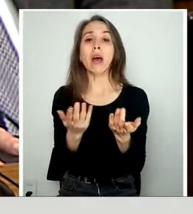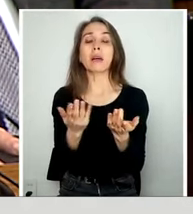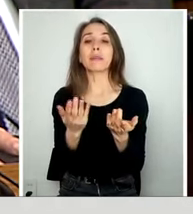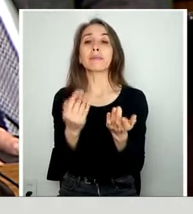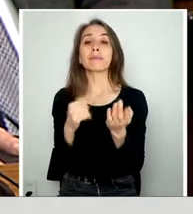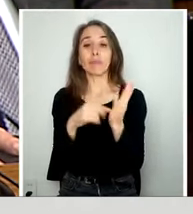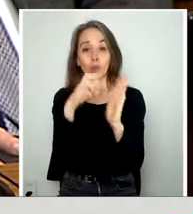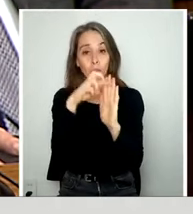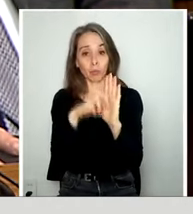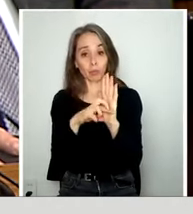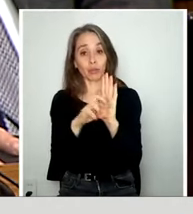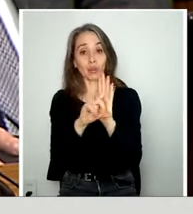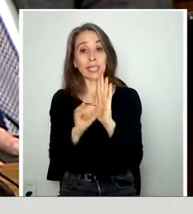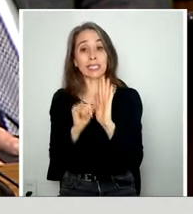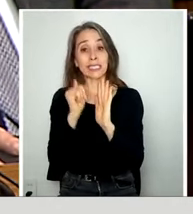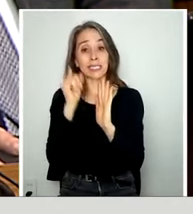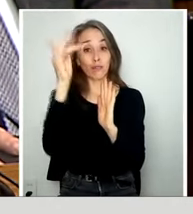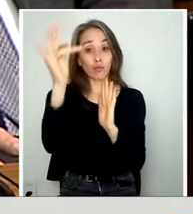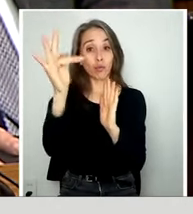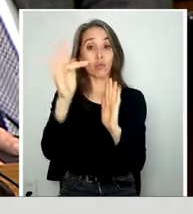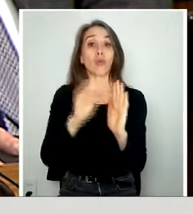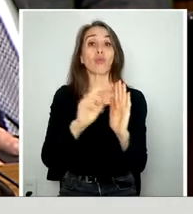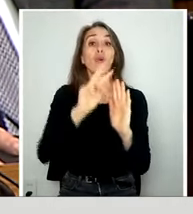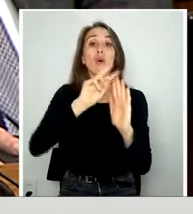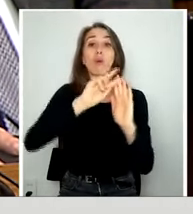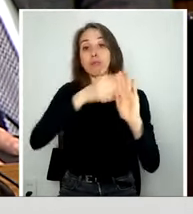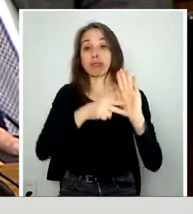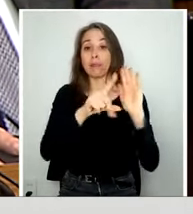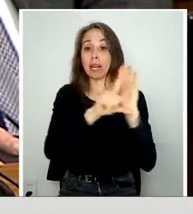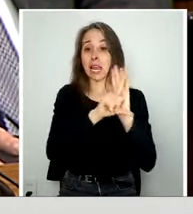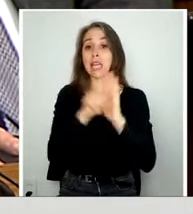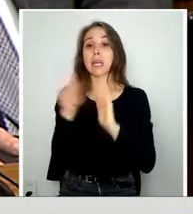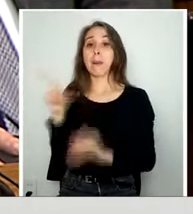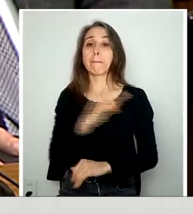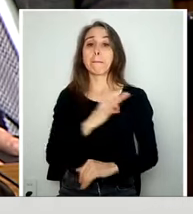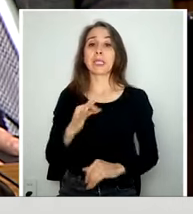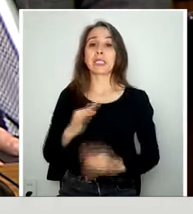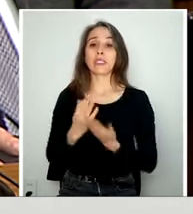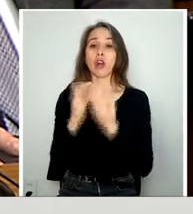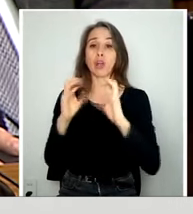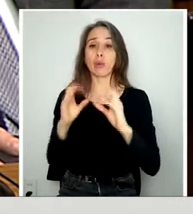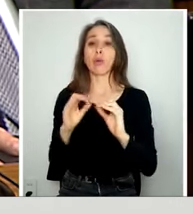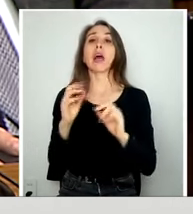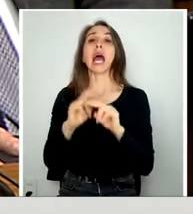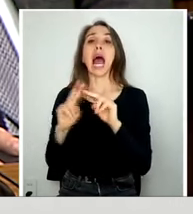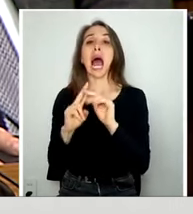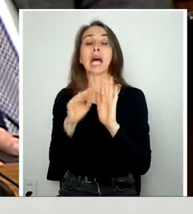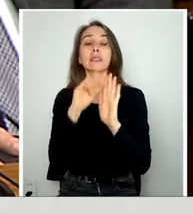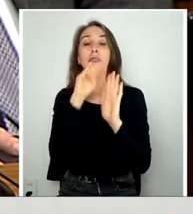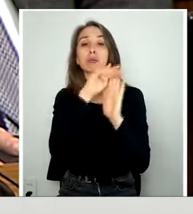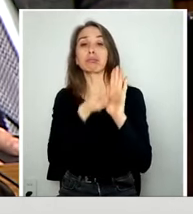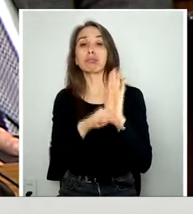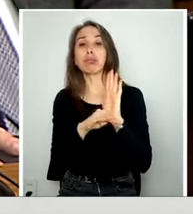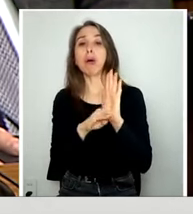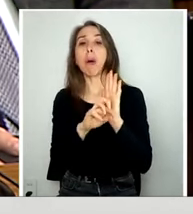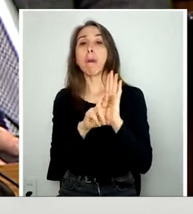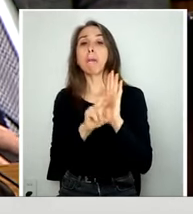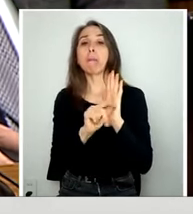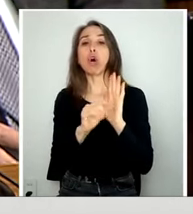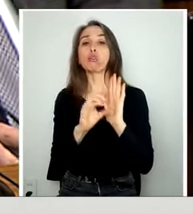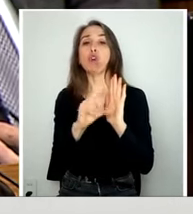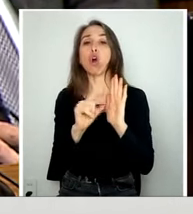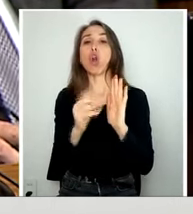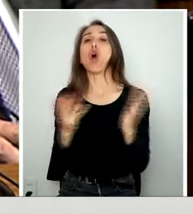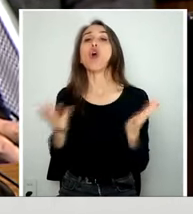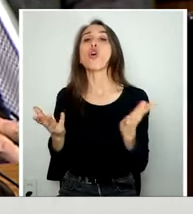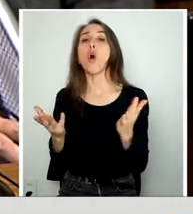y va a permitir que el Ministerio de Educación genere mecanismos Y protocolos para esta compatibilización quiero aprovechar